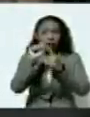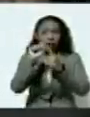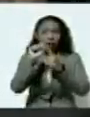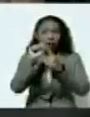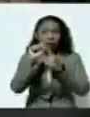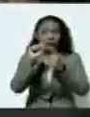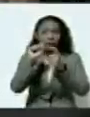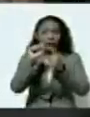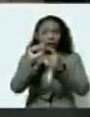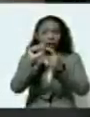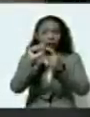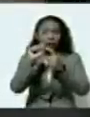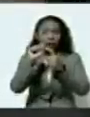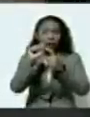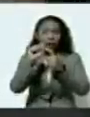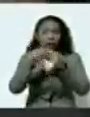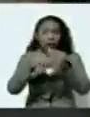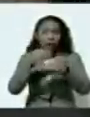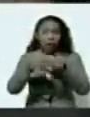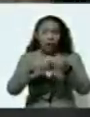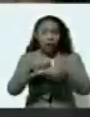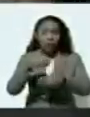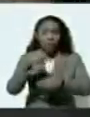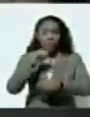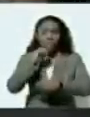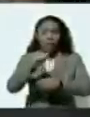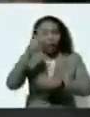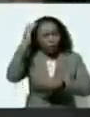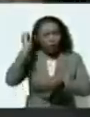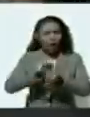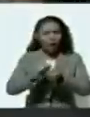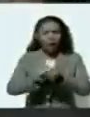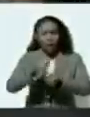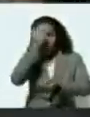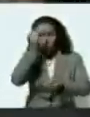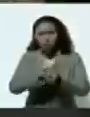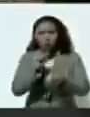este es el verbo haber, mal bañado, bruto, es con H,